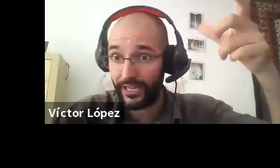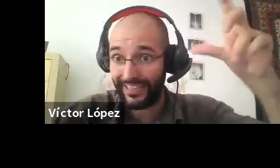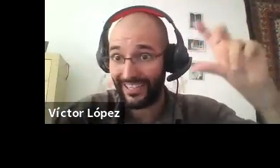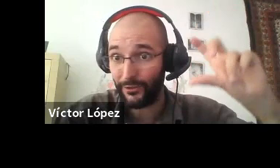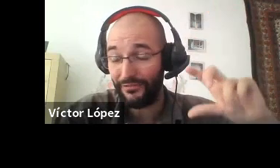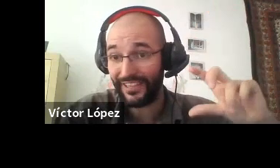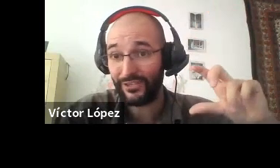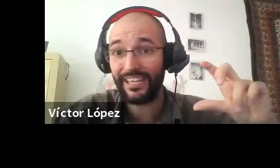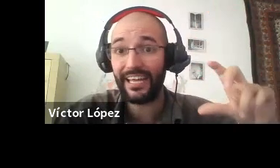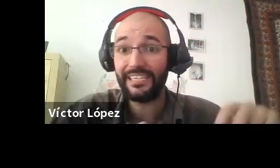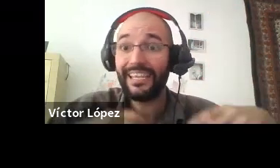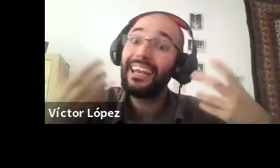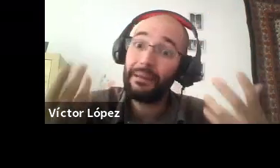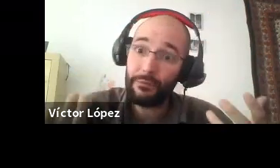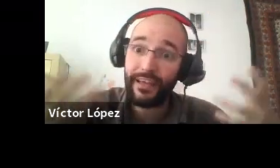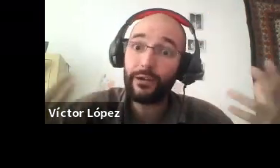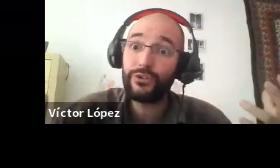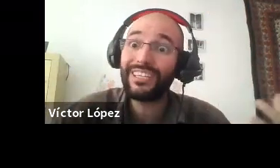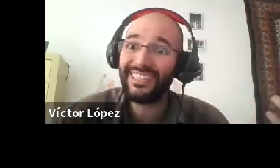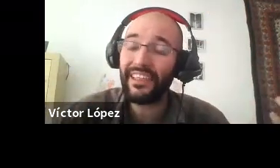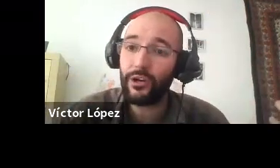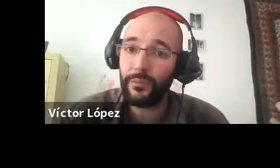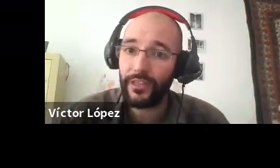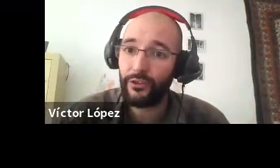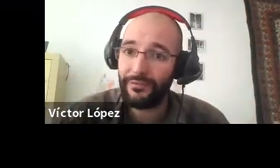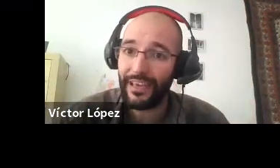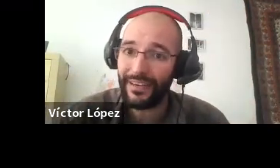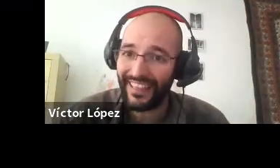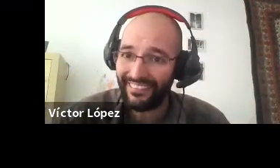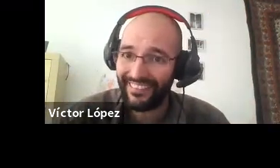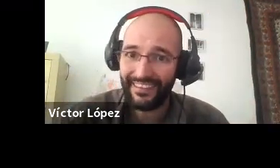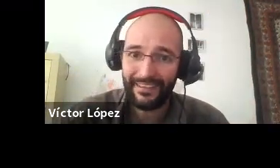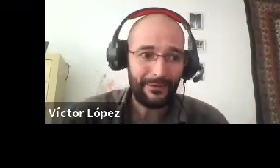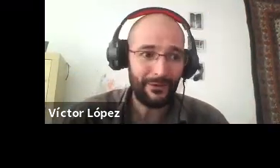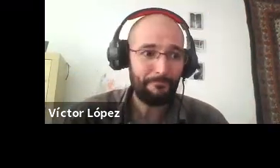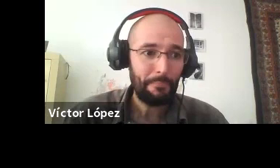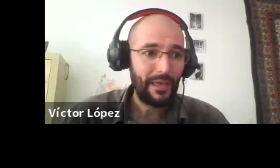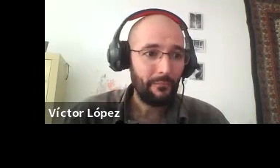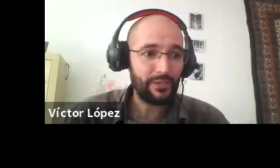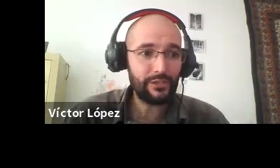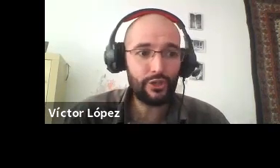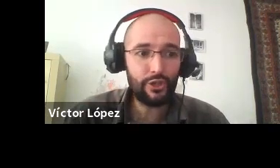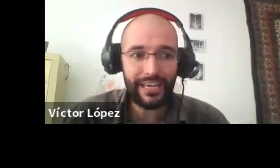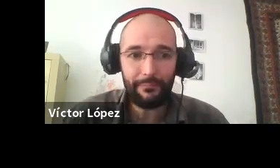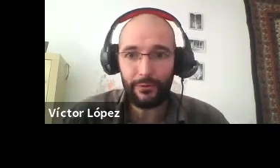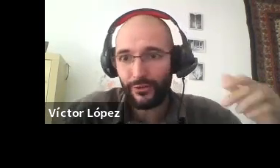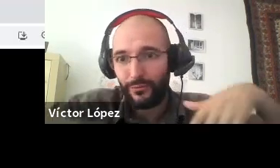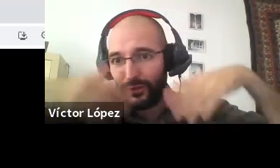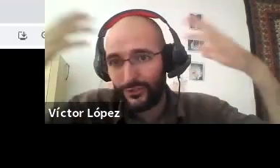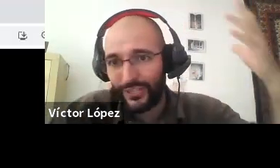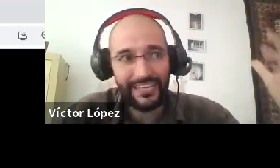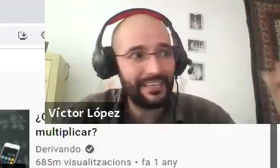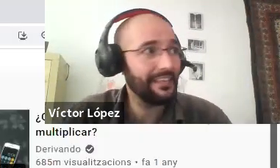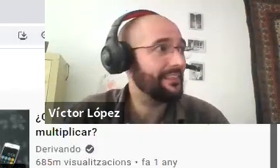rango de diferentes tonalidades, le vamos a dar un 75% de fiabilidad, ¿no? Pues estos son dos ejemplos, ¿eh? Pero